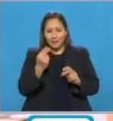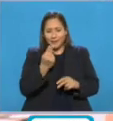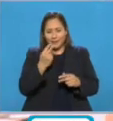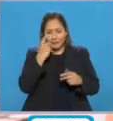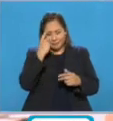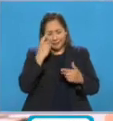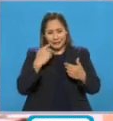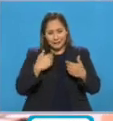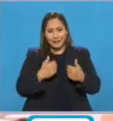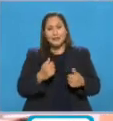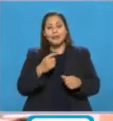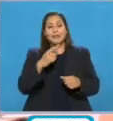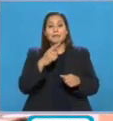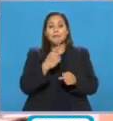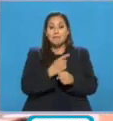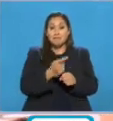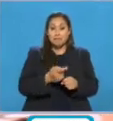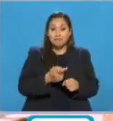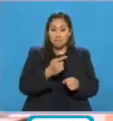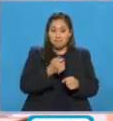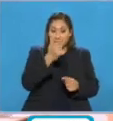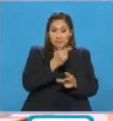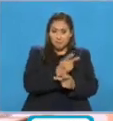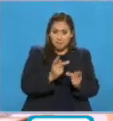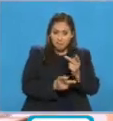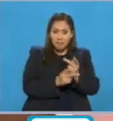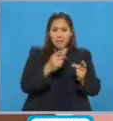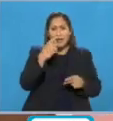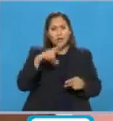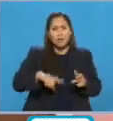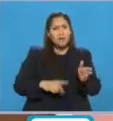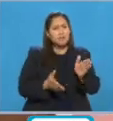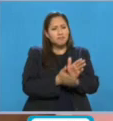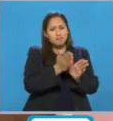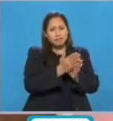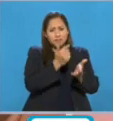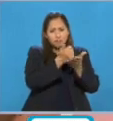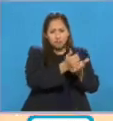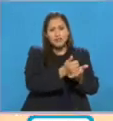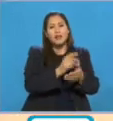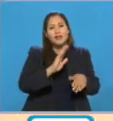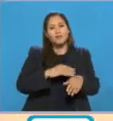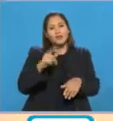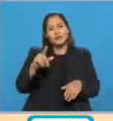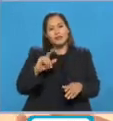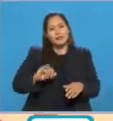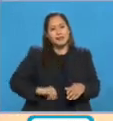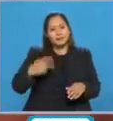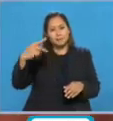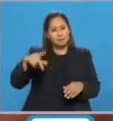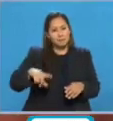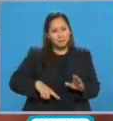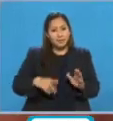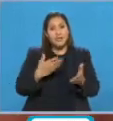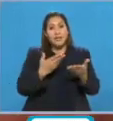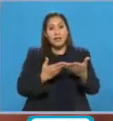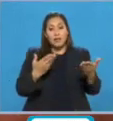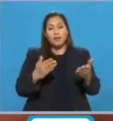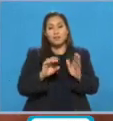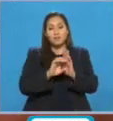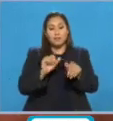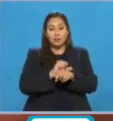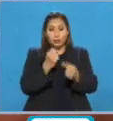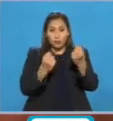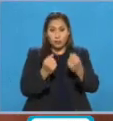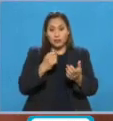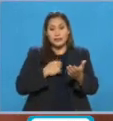que justo los primeros proyectos de Estado benefactor tenían una razón social del Estado, ¿no? Claro. Los de ahora es un producto Claro. inmobiliario como un coche, tú decides si